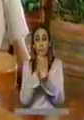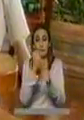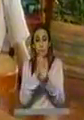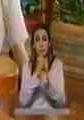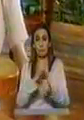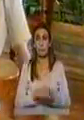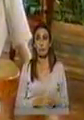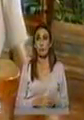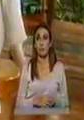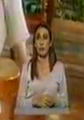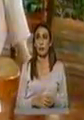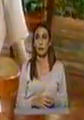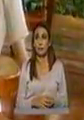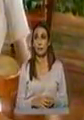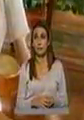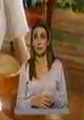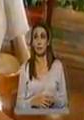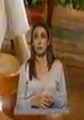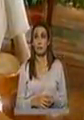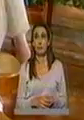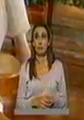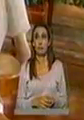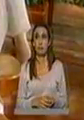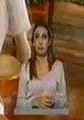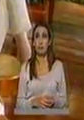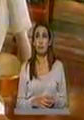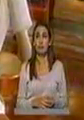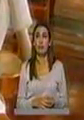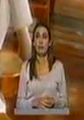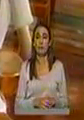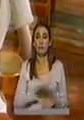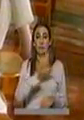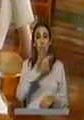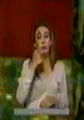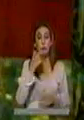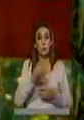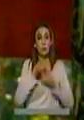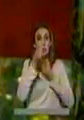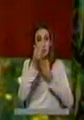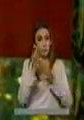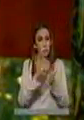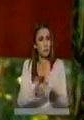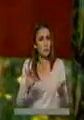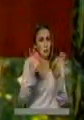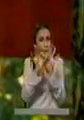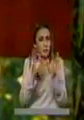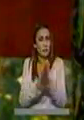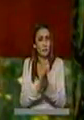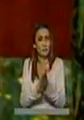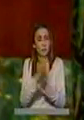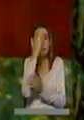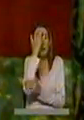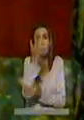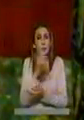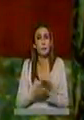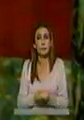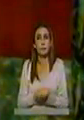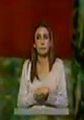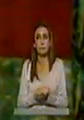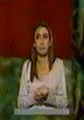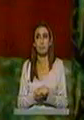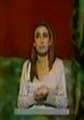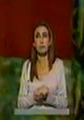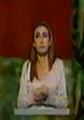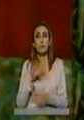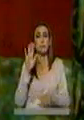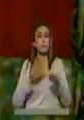los ciudadanos? Bien, Fabricio, lo que usted comenta es, claro, fundamental e importante, pero